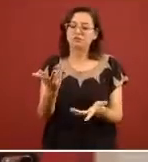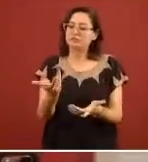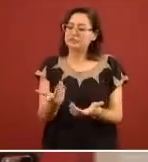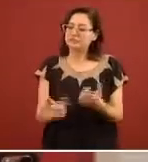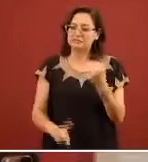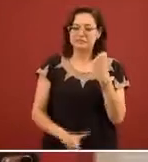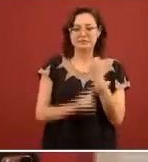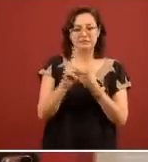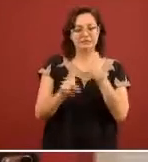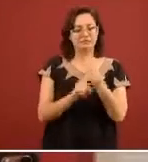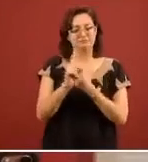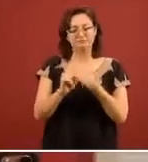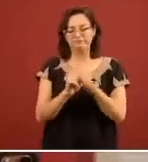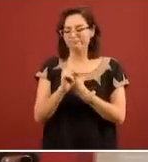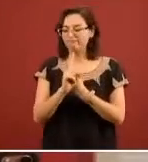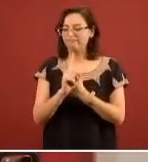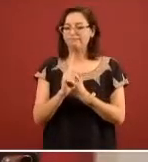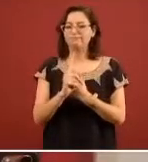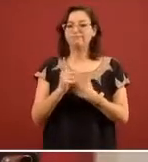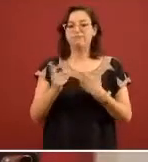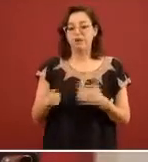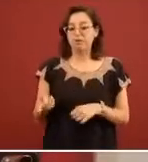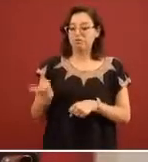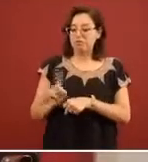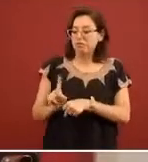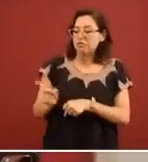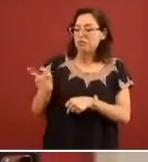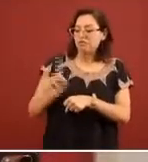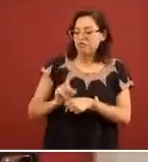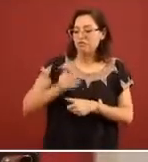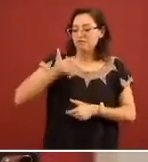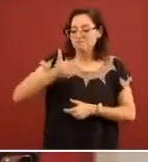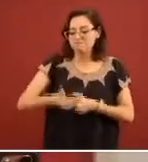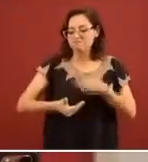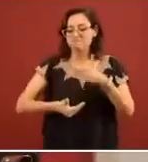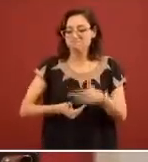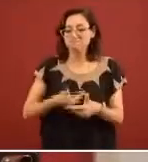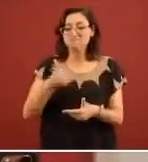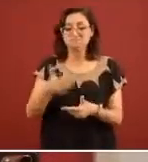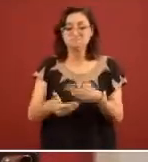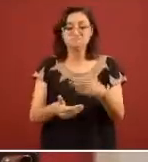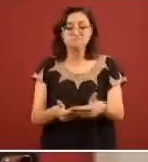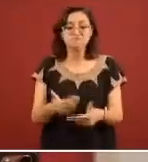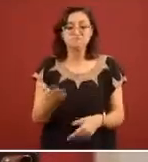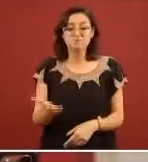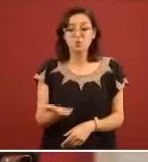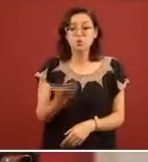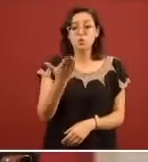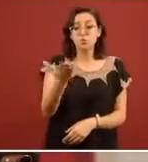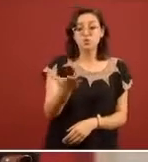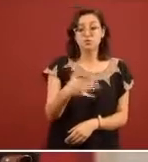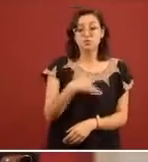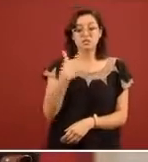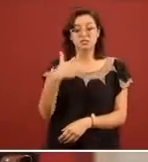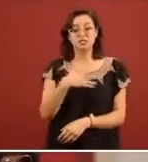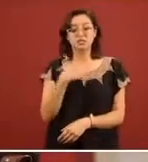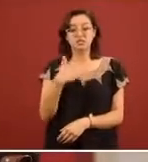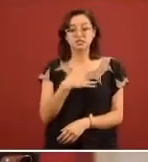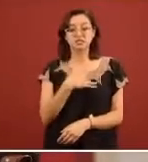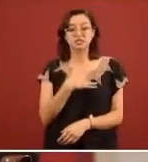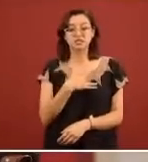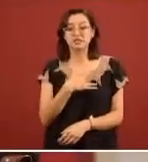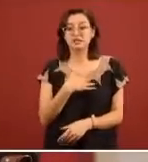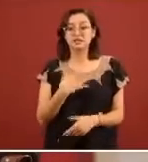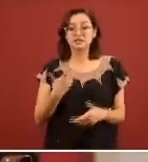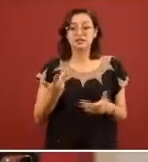situación. Con el paso de los días, es muy probable que usted no conozca, la